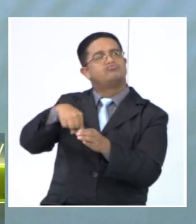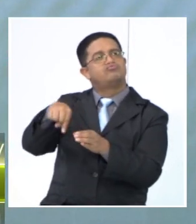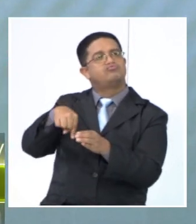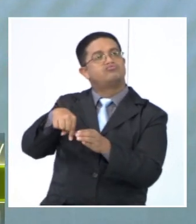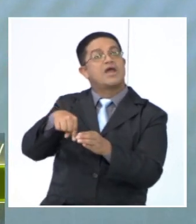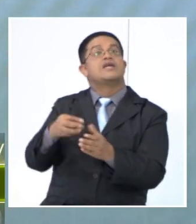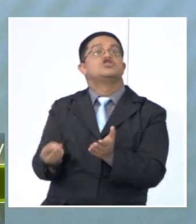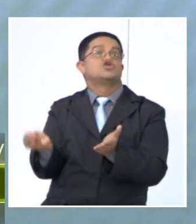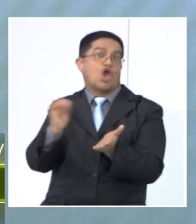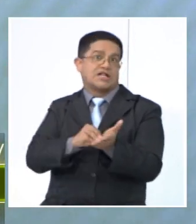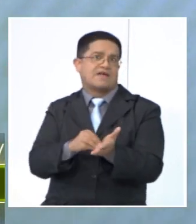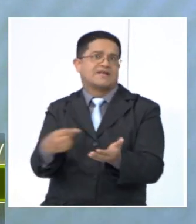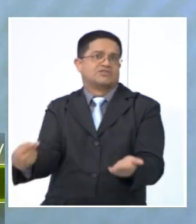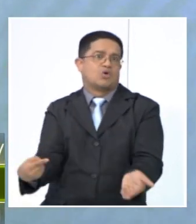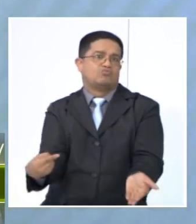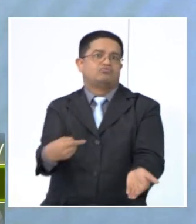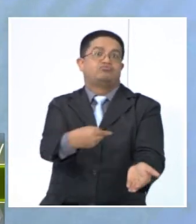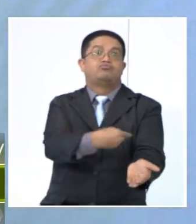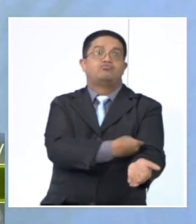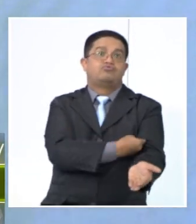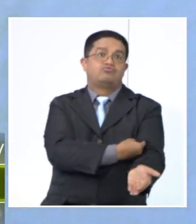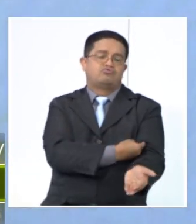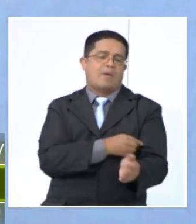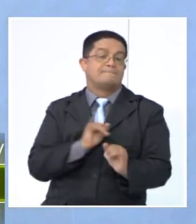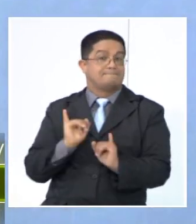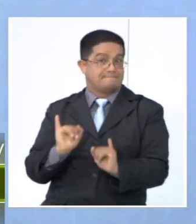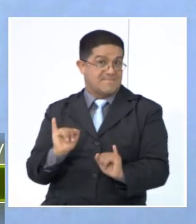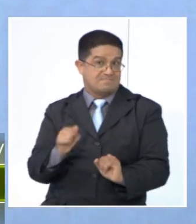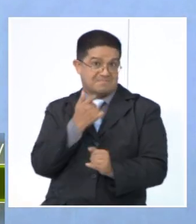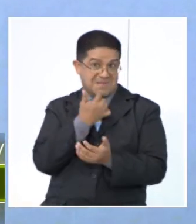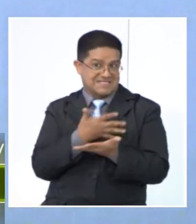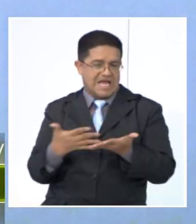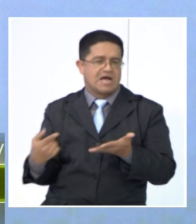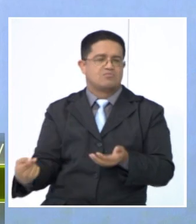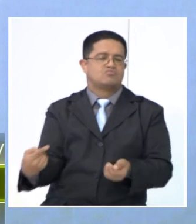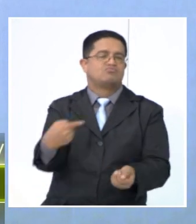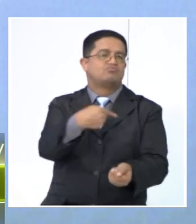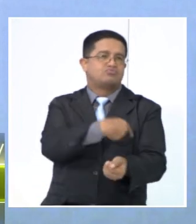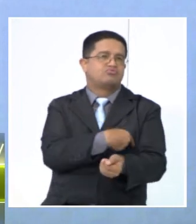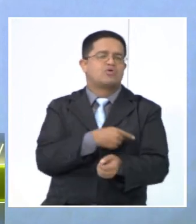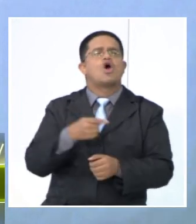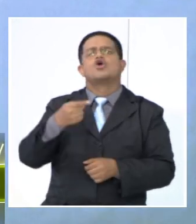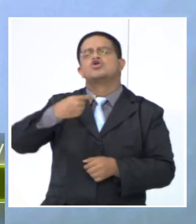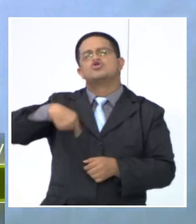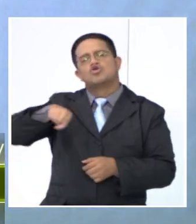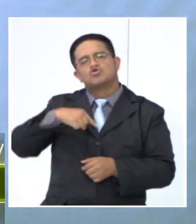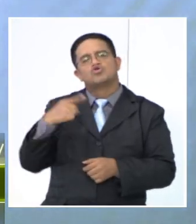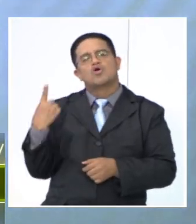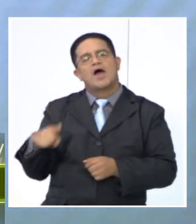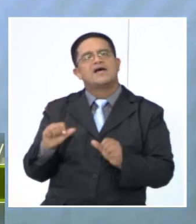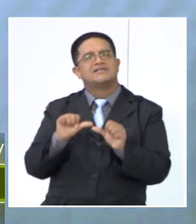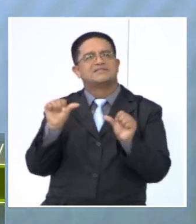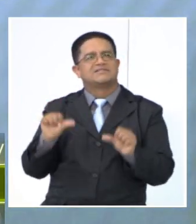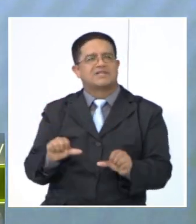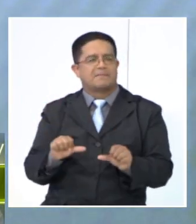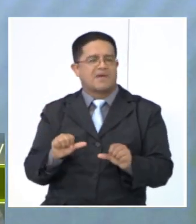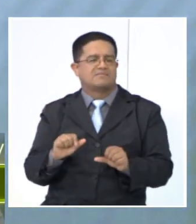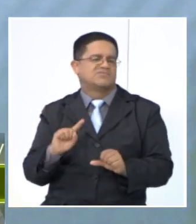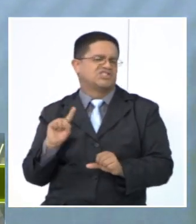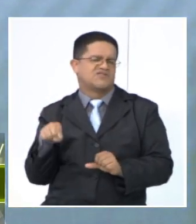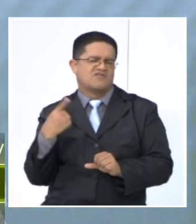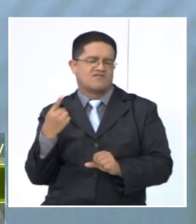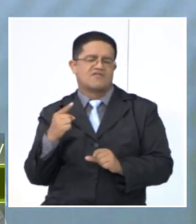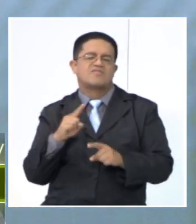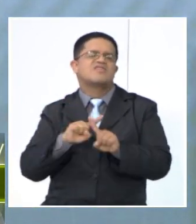le vuelve a administrar al paciente su misma sangre en el mismo acto. Nosotros tenemos un sistema de multipases, que se